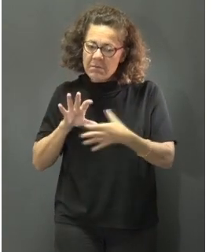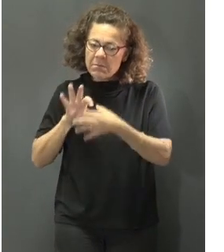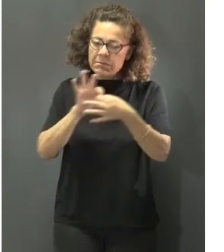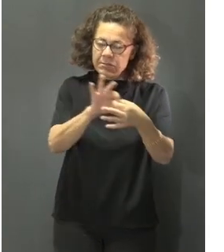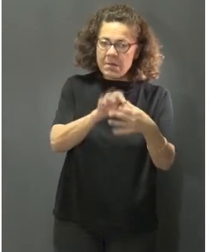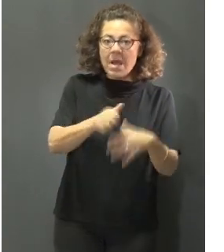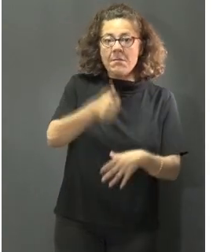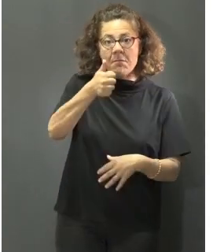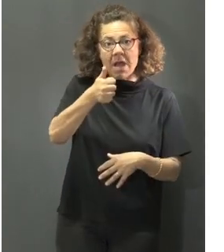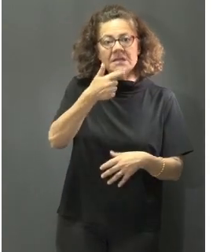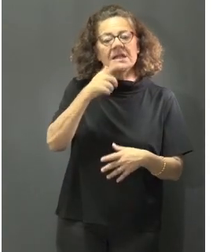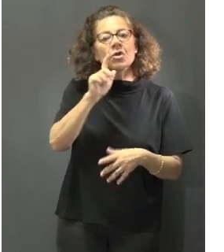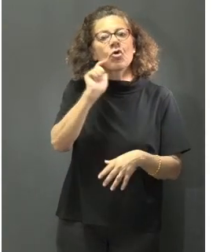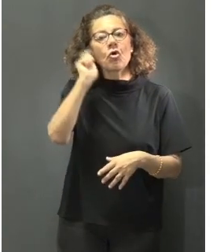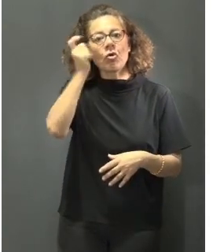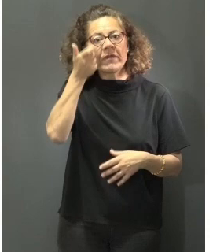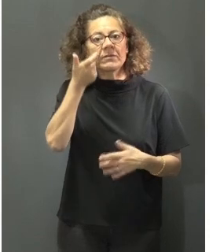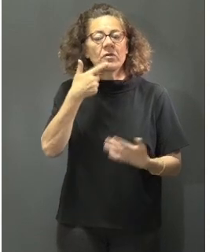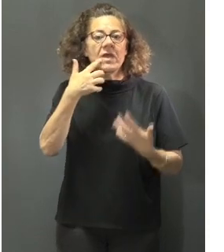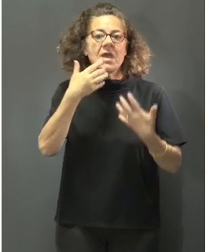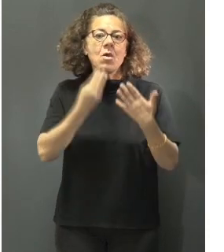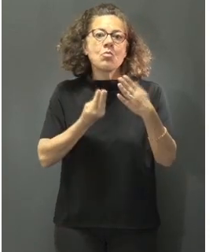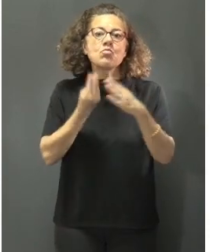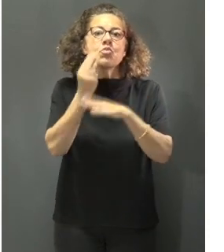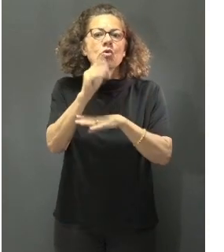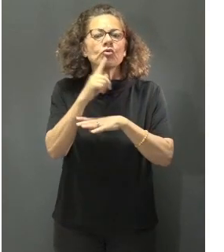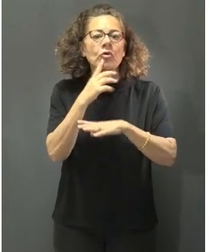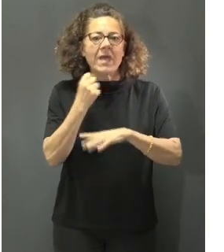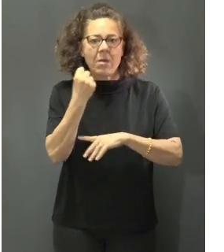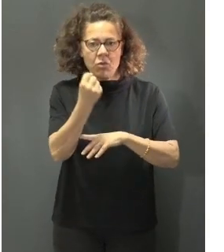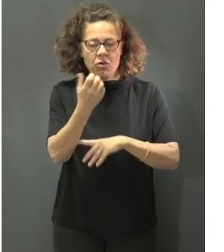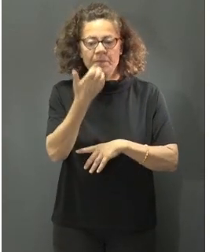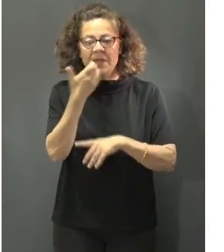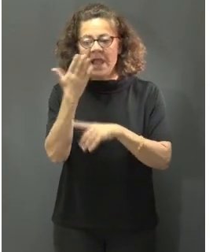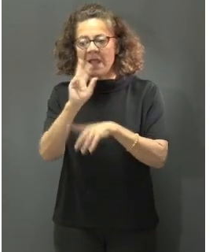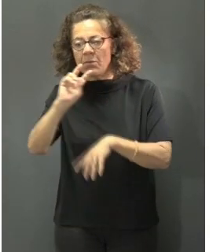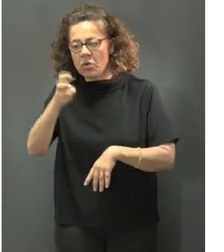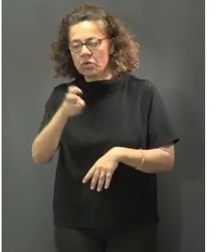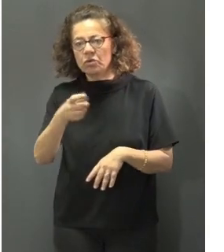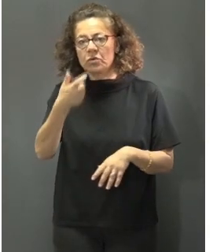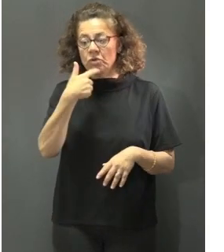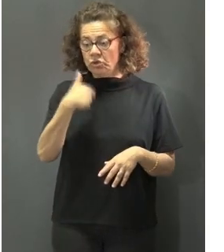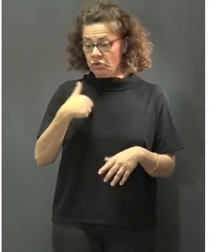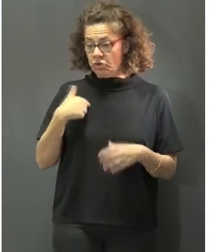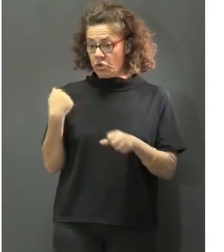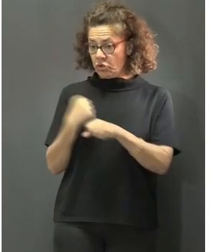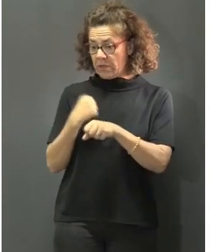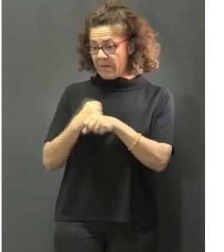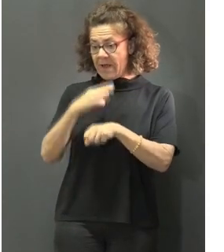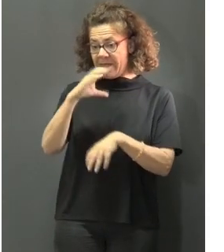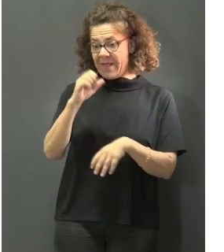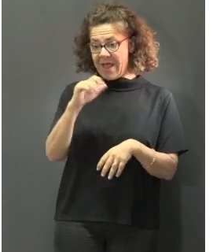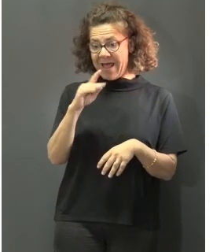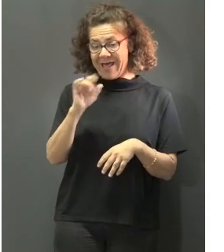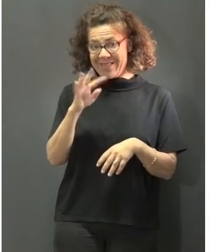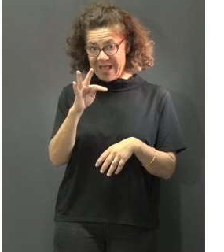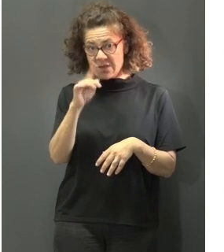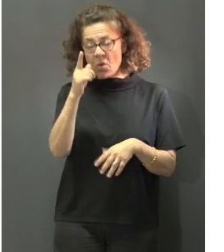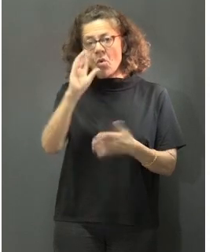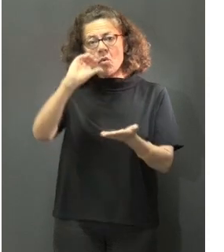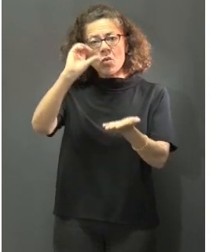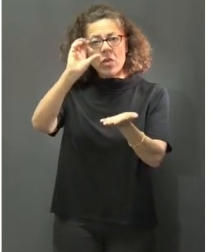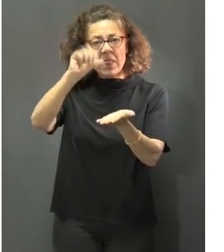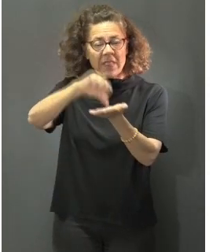sería el concepto de producto de apoyo. Pongo otro ejemplo, pues cuando yo trabajaba en el CEADA, que es un